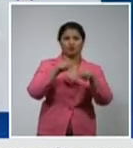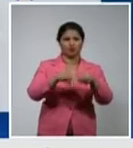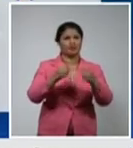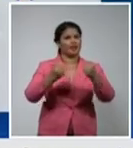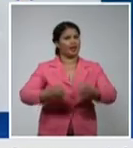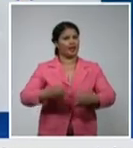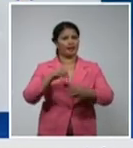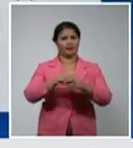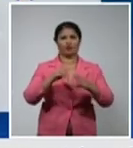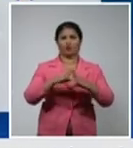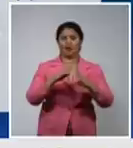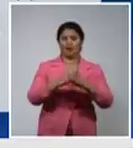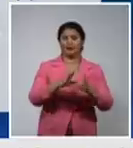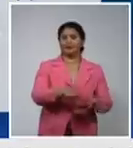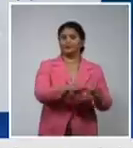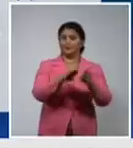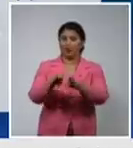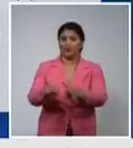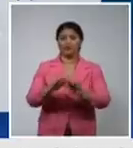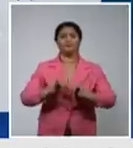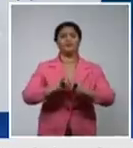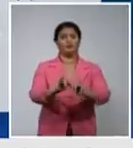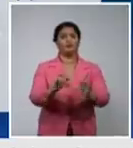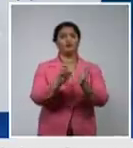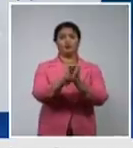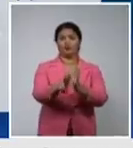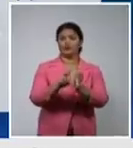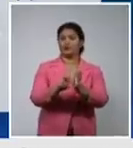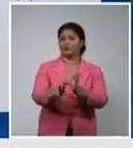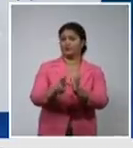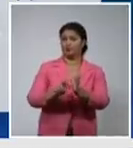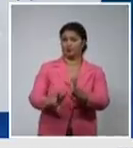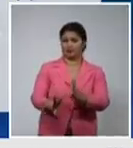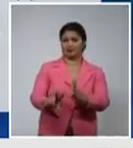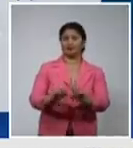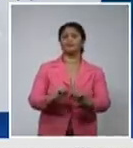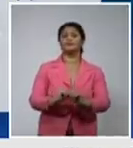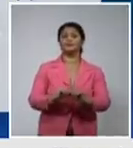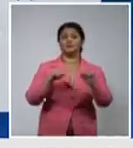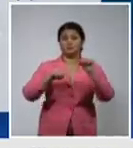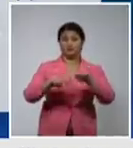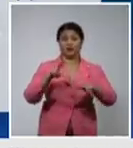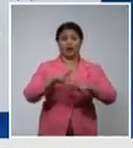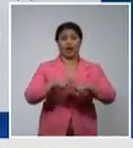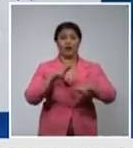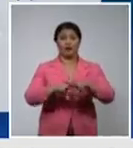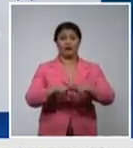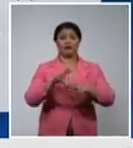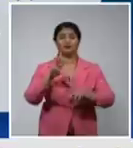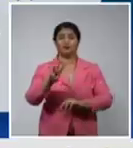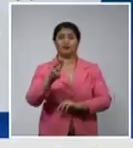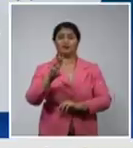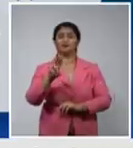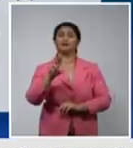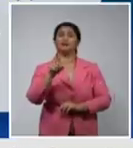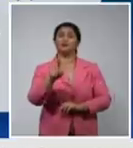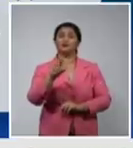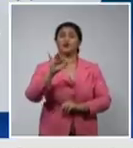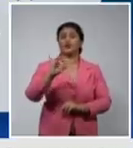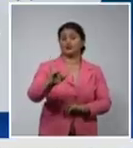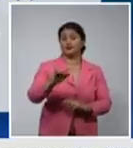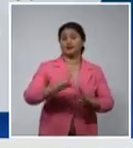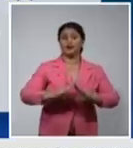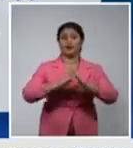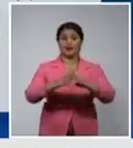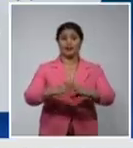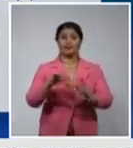mayor número, aunque prácticamente todas las provincias disminuyen, 317. Granma 62, Pinar